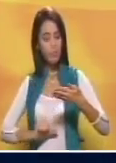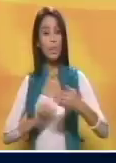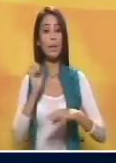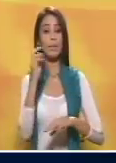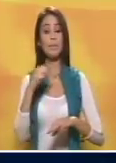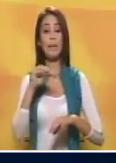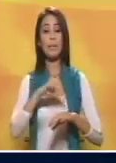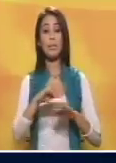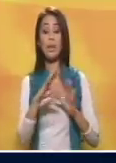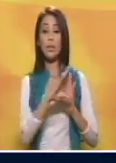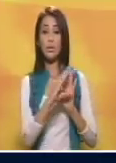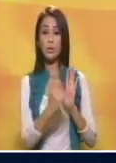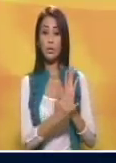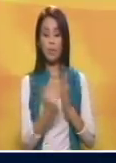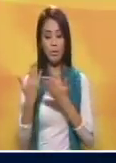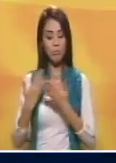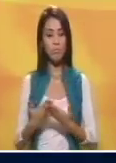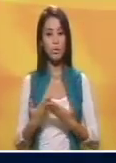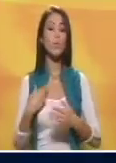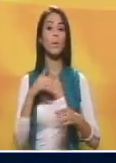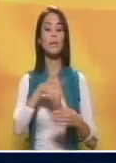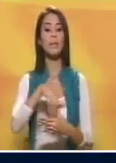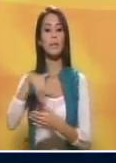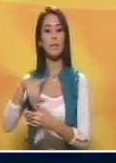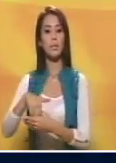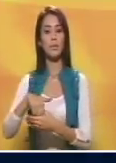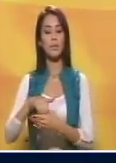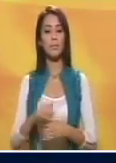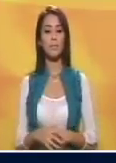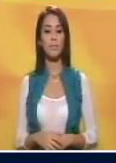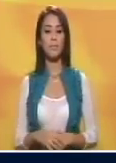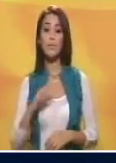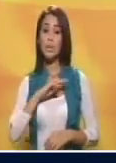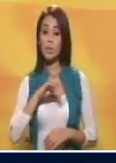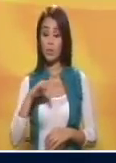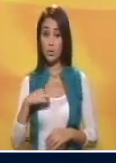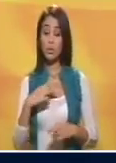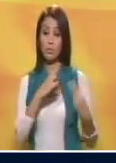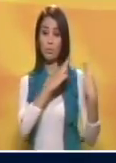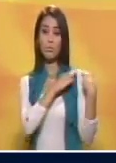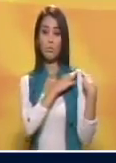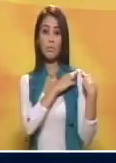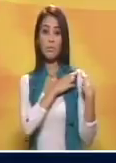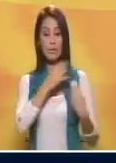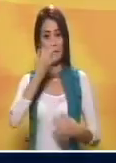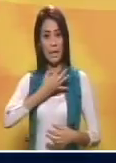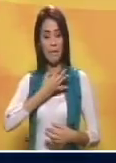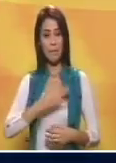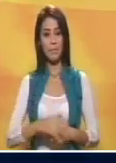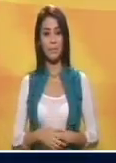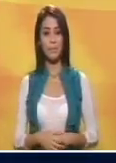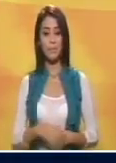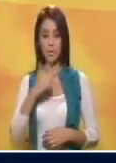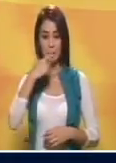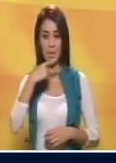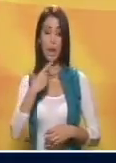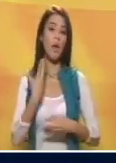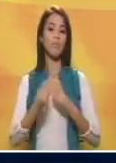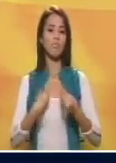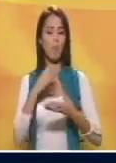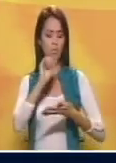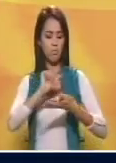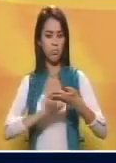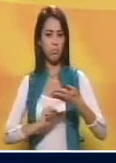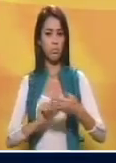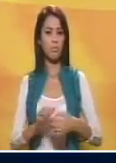Asamblea Nacional Constituyente sobre estas elecciones, y nosotros con gran responsabilidad y seriedad vamos a hacer, y posteriormente